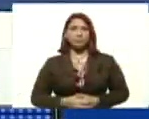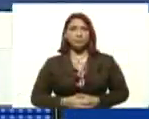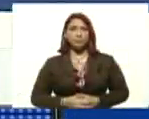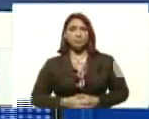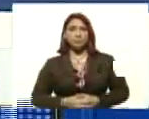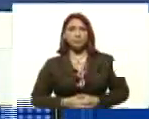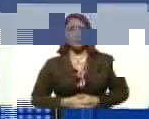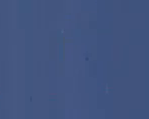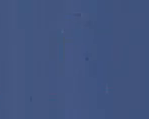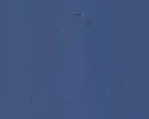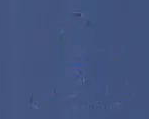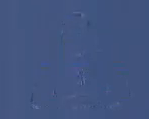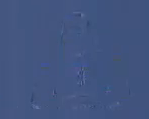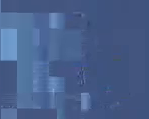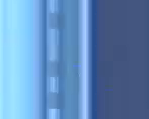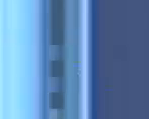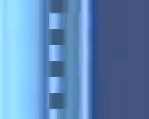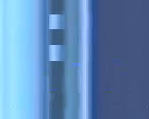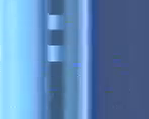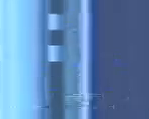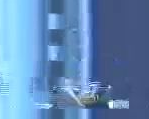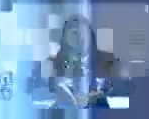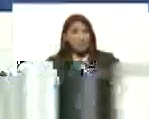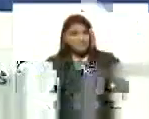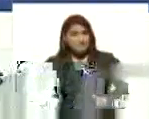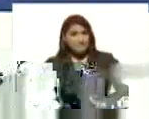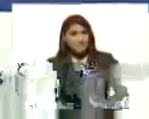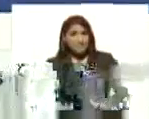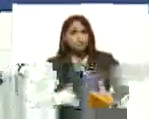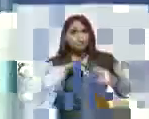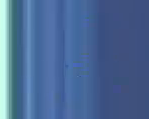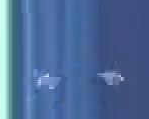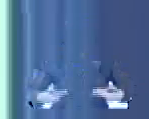el plan parto humanizado,